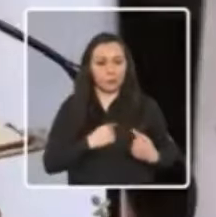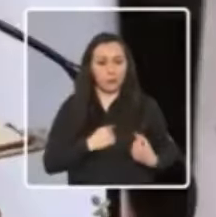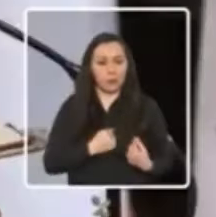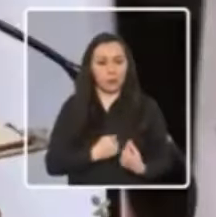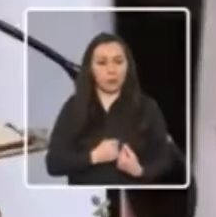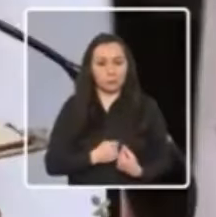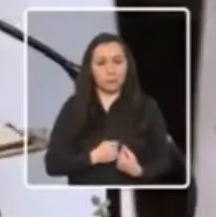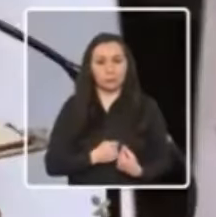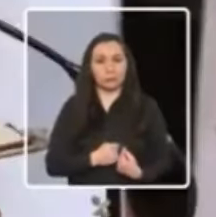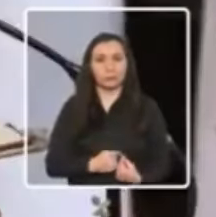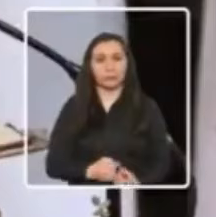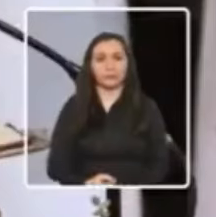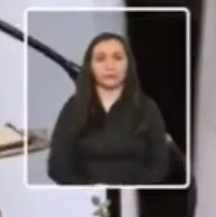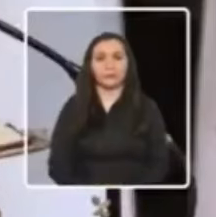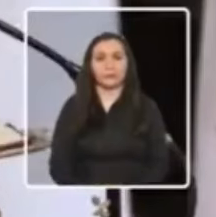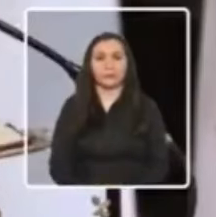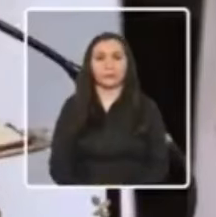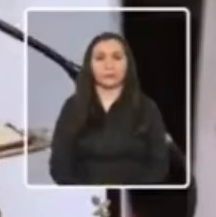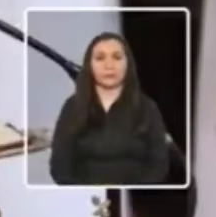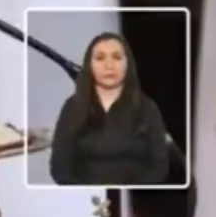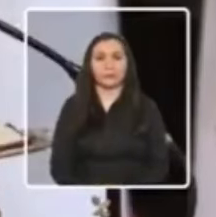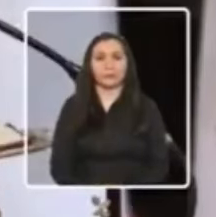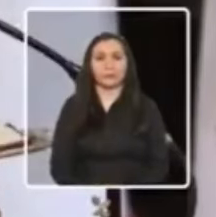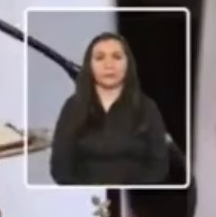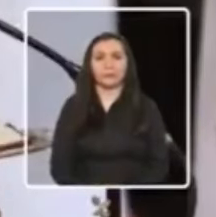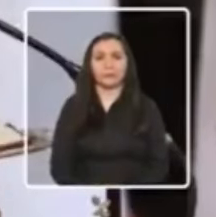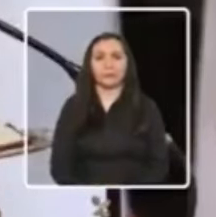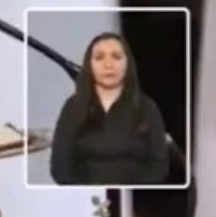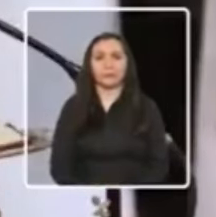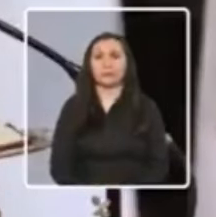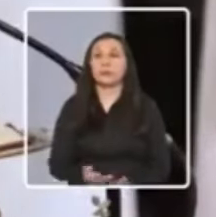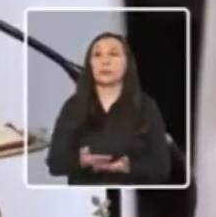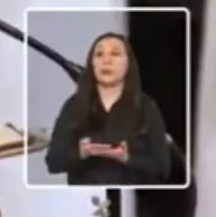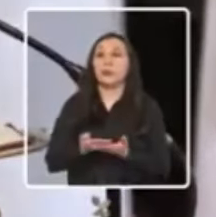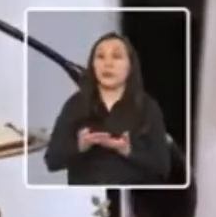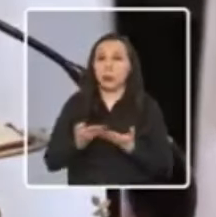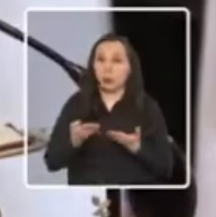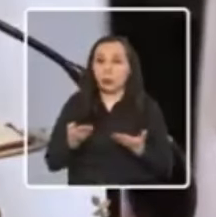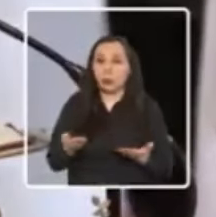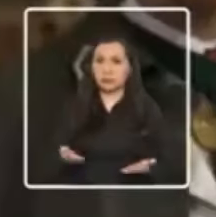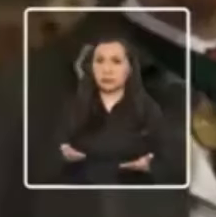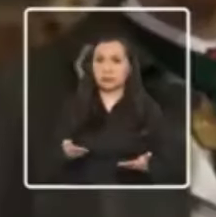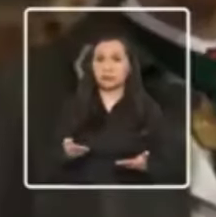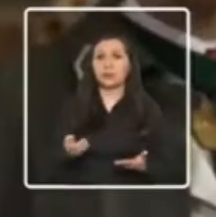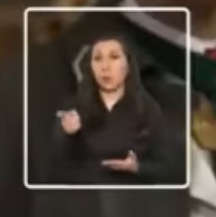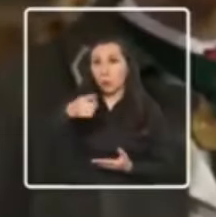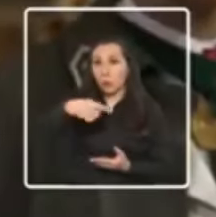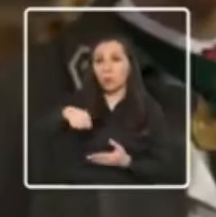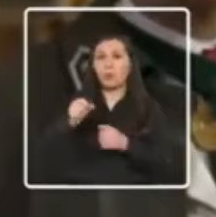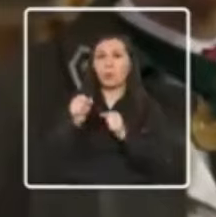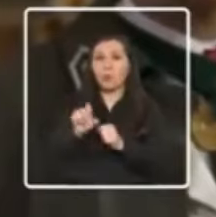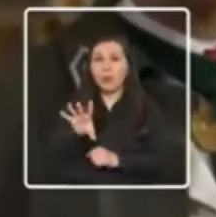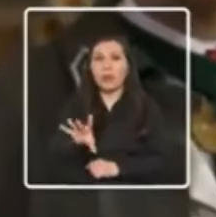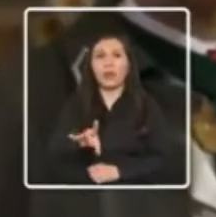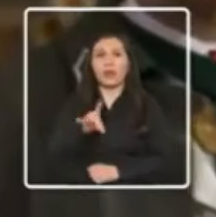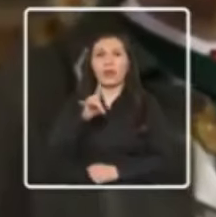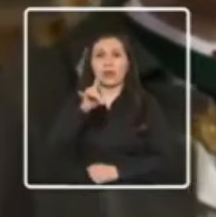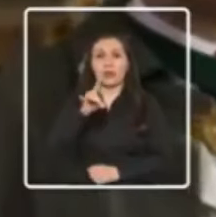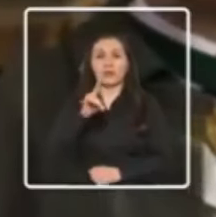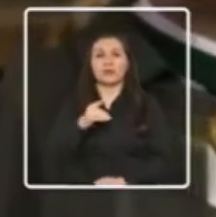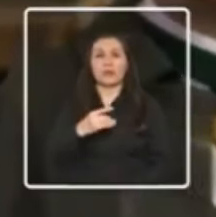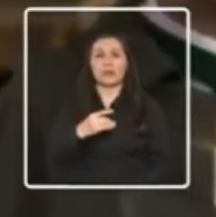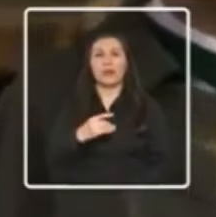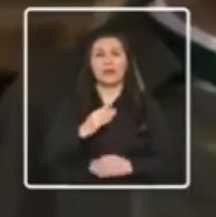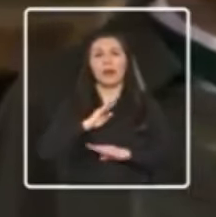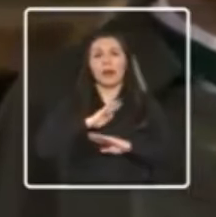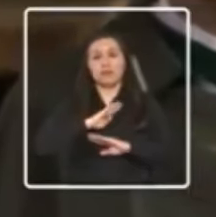actividad que es absolutamente tradicional y se celebra una tradición centenaria el presidente de la república junto a las máximas autoridades